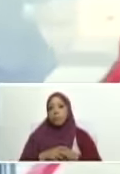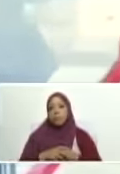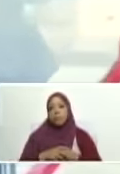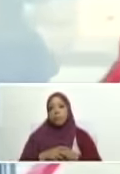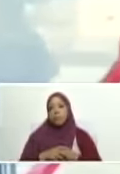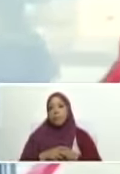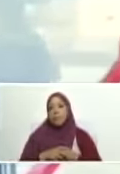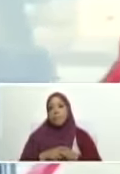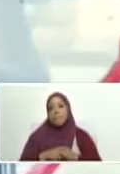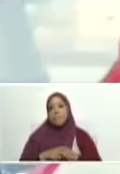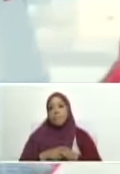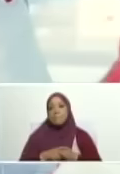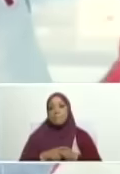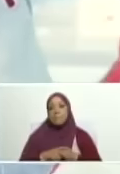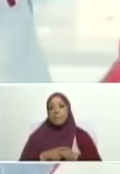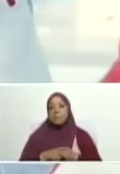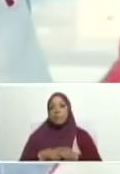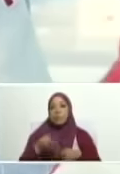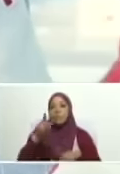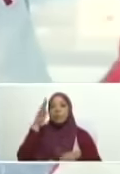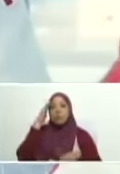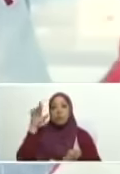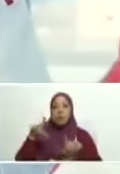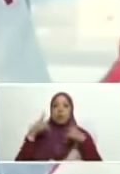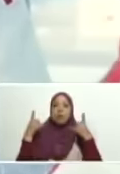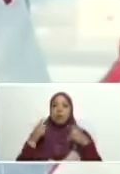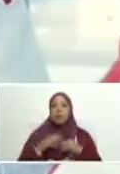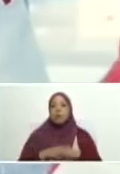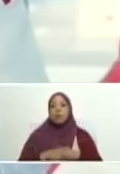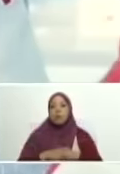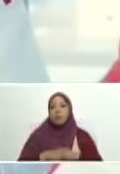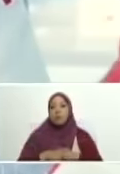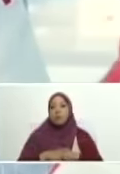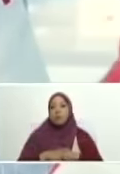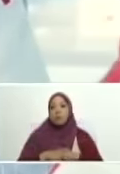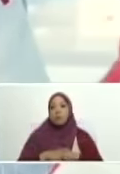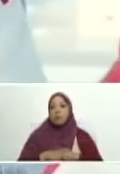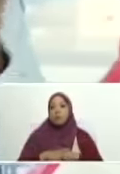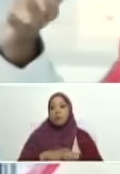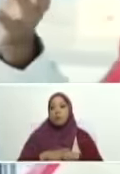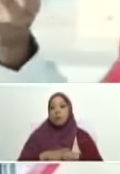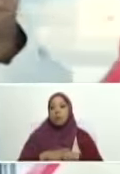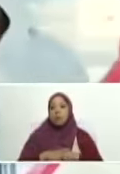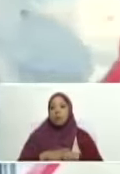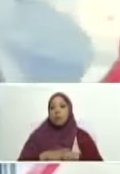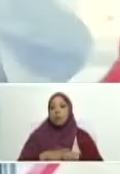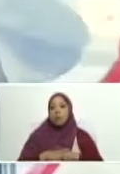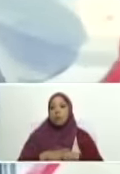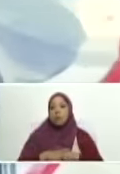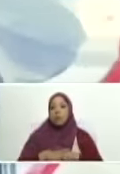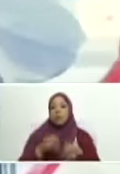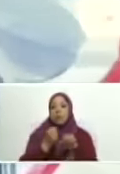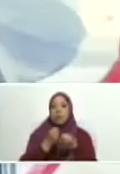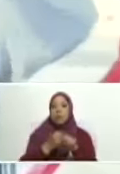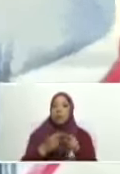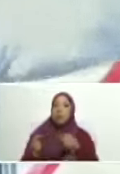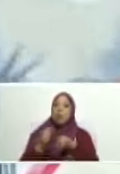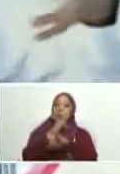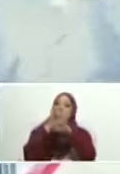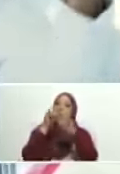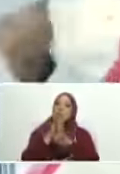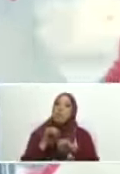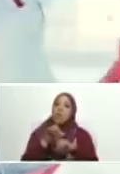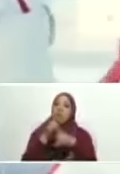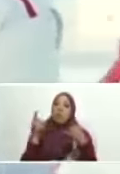tú sabes que La Guaira es lejos? ¿Verdad? Esa es una expresión. Creo que debe ser muy caraqueña o muy